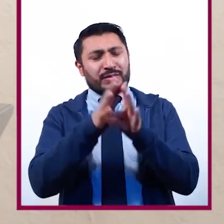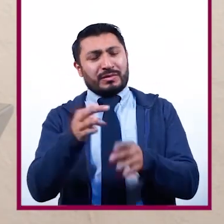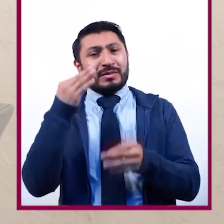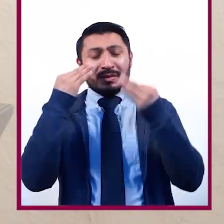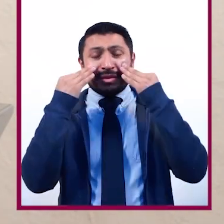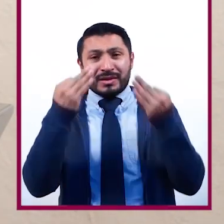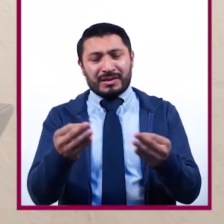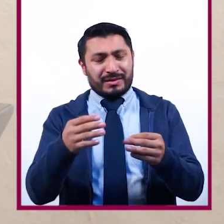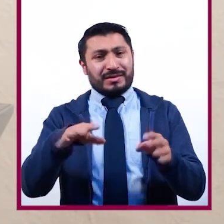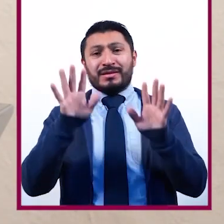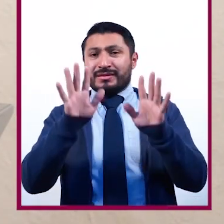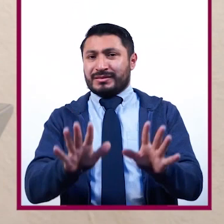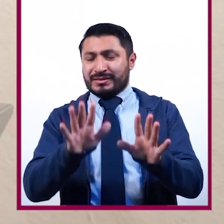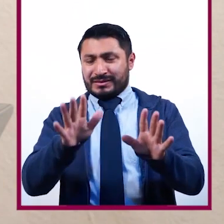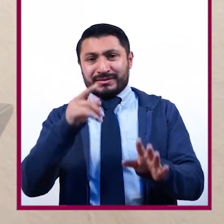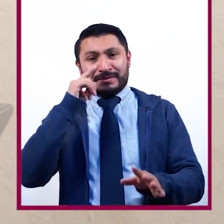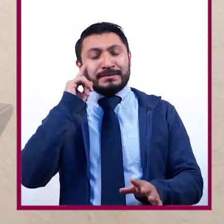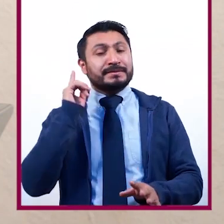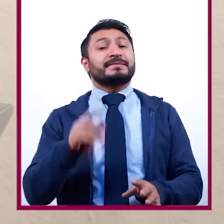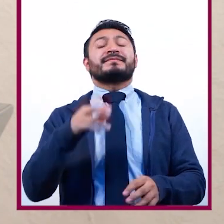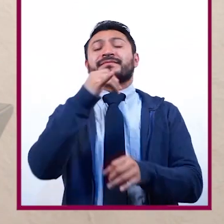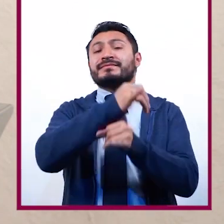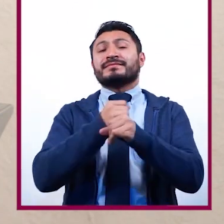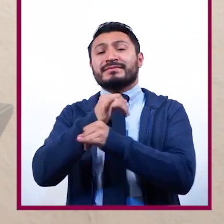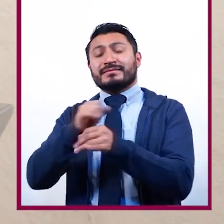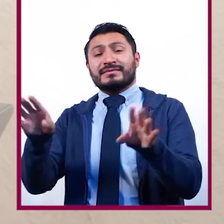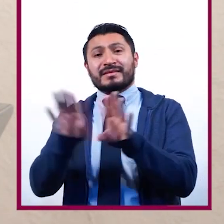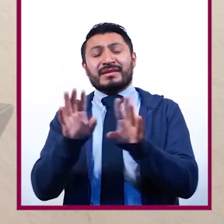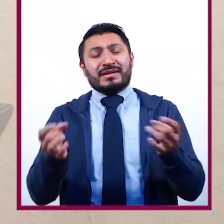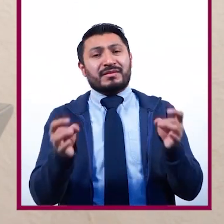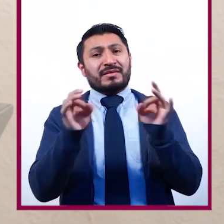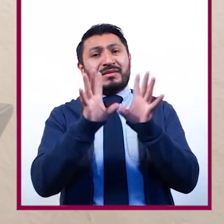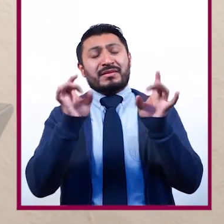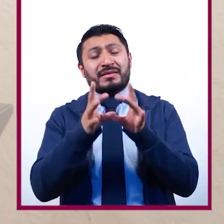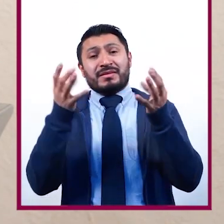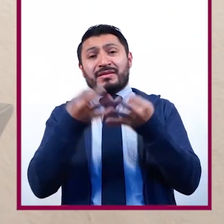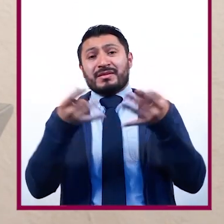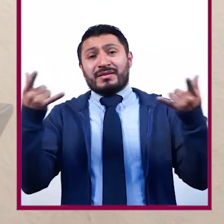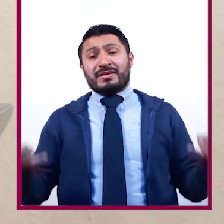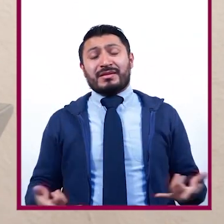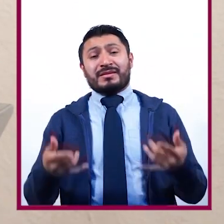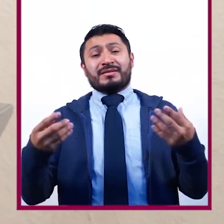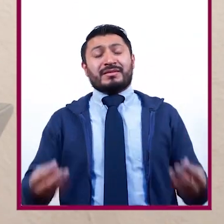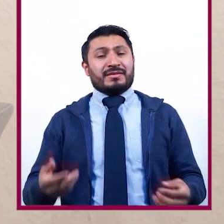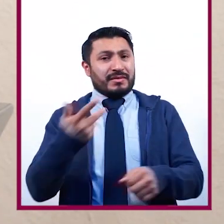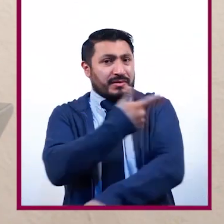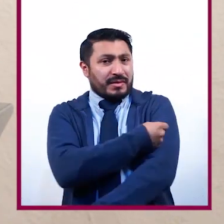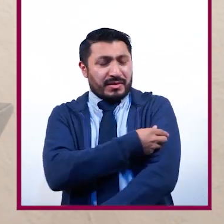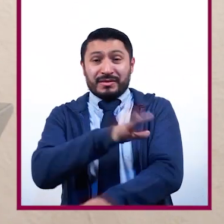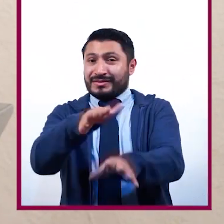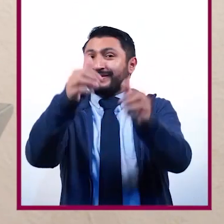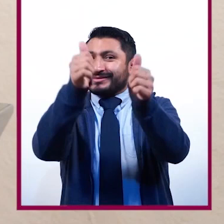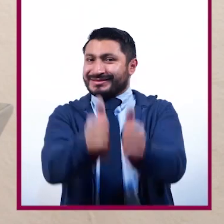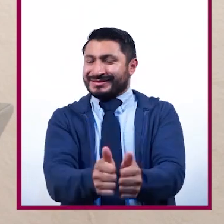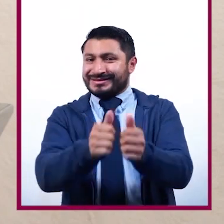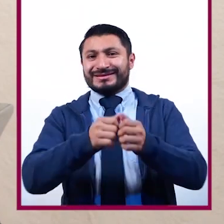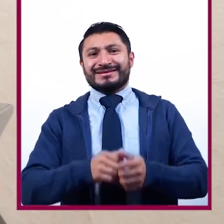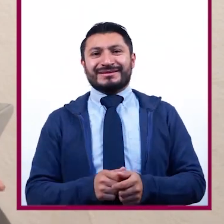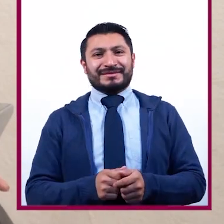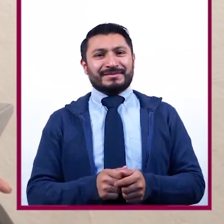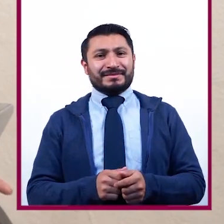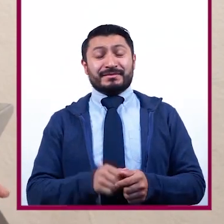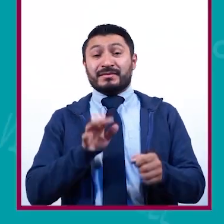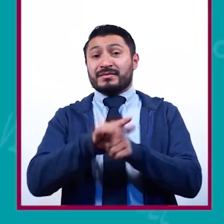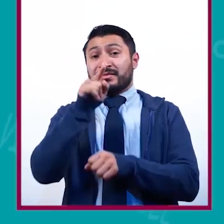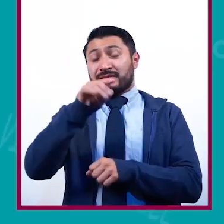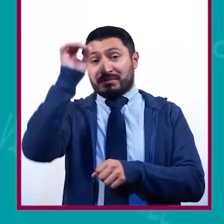observar este acontecimiento con más detenimiento y averiguar cómo ha influido en él la historia de las vacunas. ¡No te muevas!